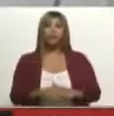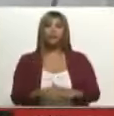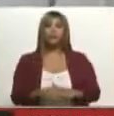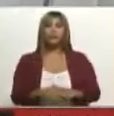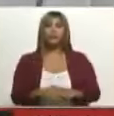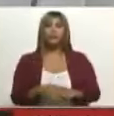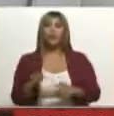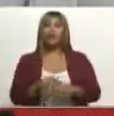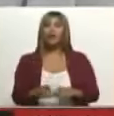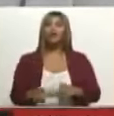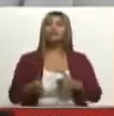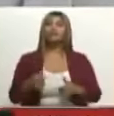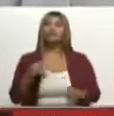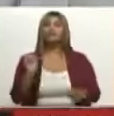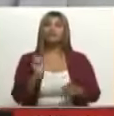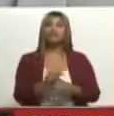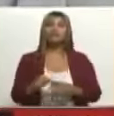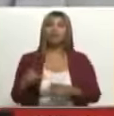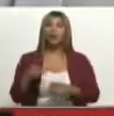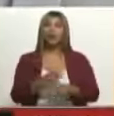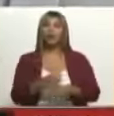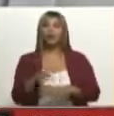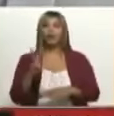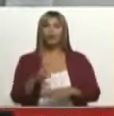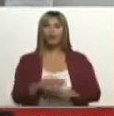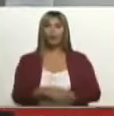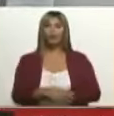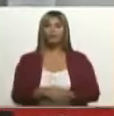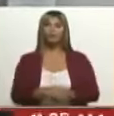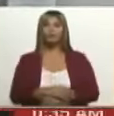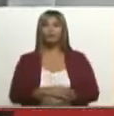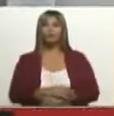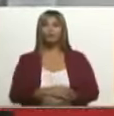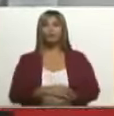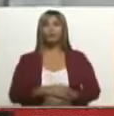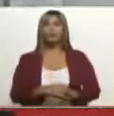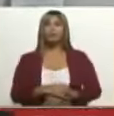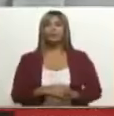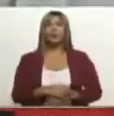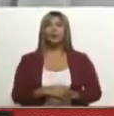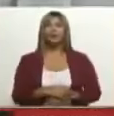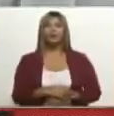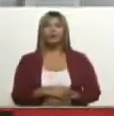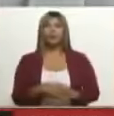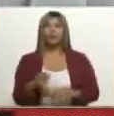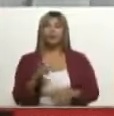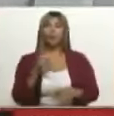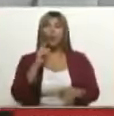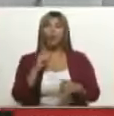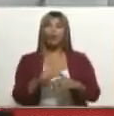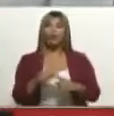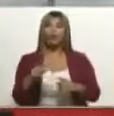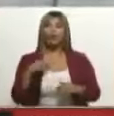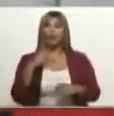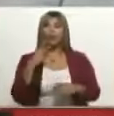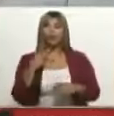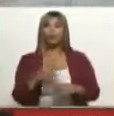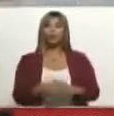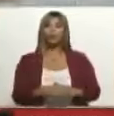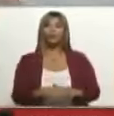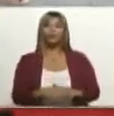para enfrentarse al Estado venezolano, para buscar sus objetivos políticos por la vía violenta,